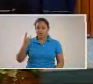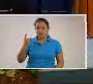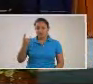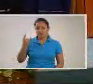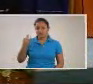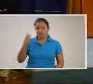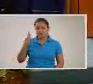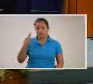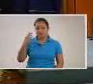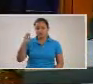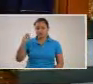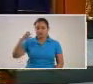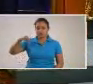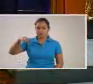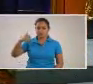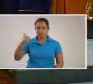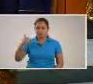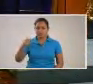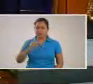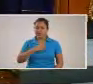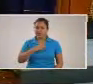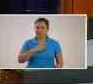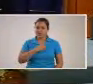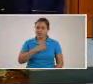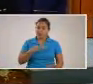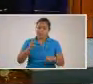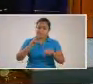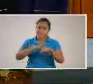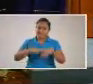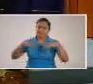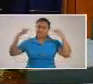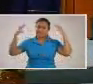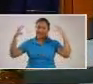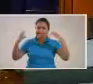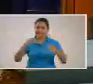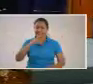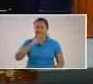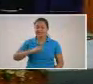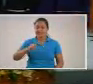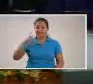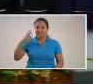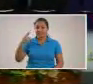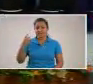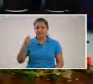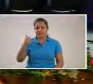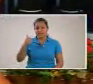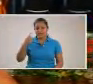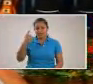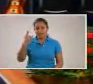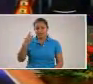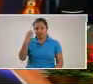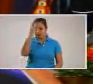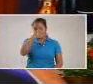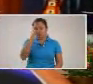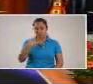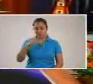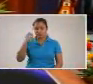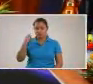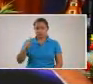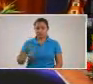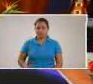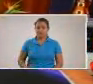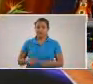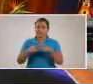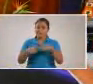El único ejército que lo supera es el ejército ruso. Pero Ucrania anteriormente era parte